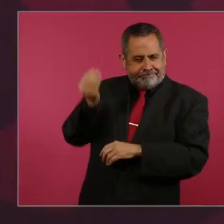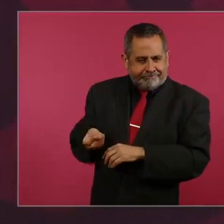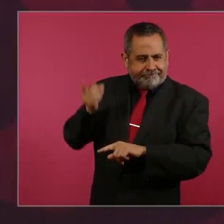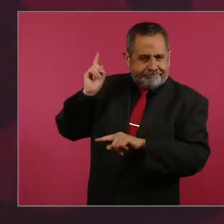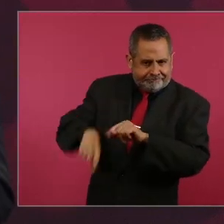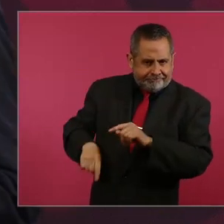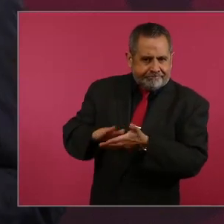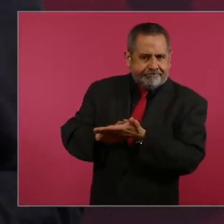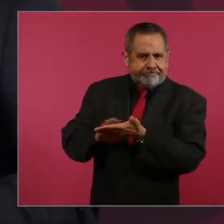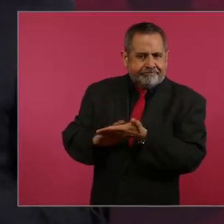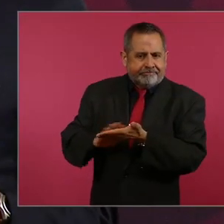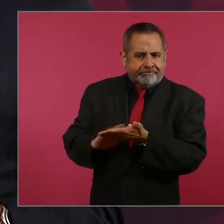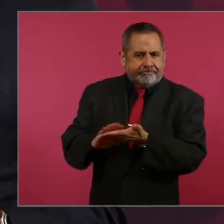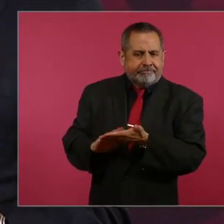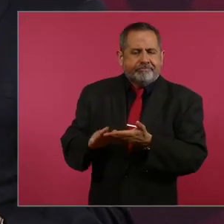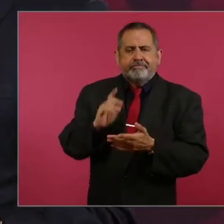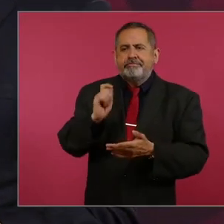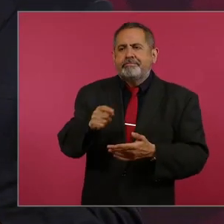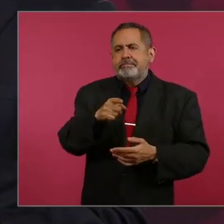una